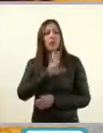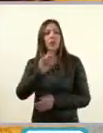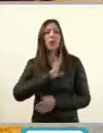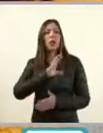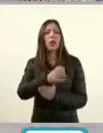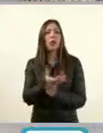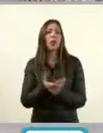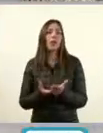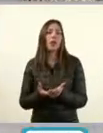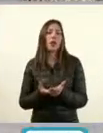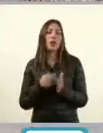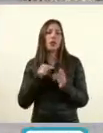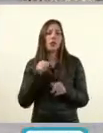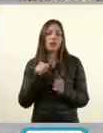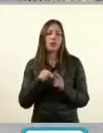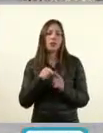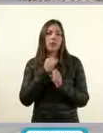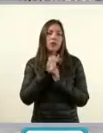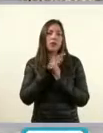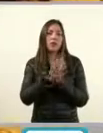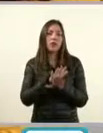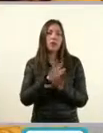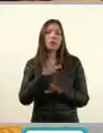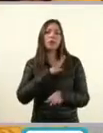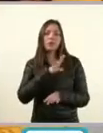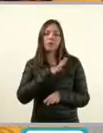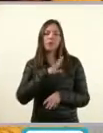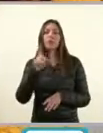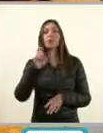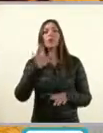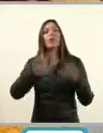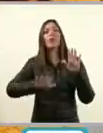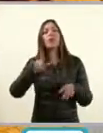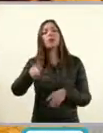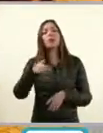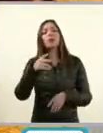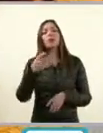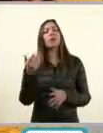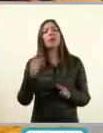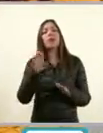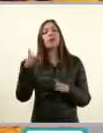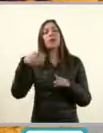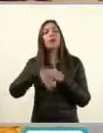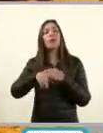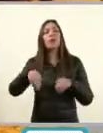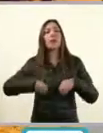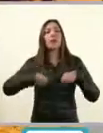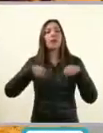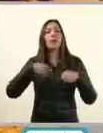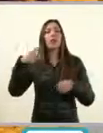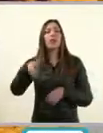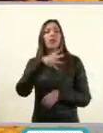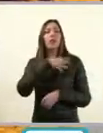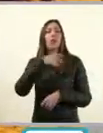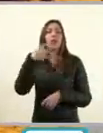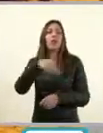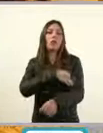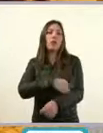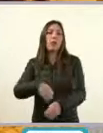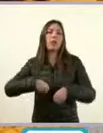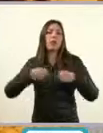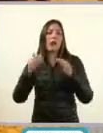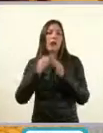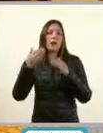de comodato cuando es un préstamo gratuito, cuando tú ocupas ahí porque eres hijo de familia que vivía en esa casa.